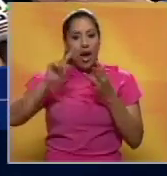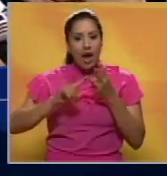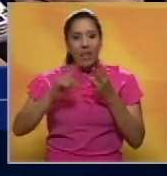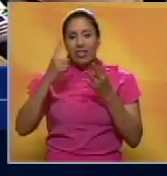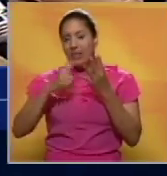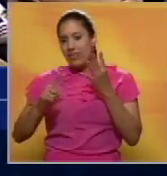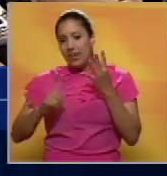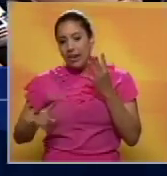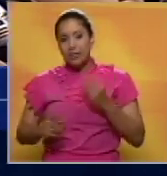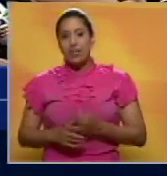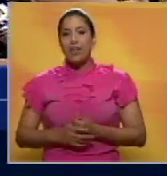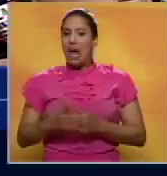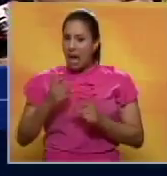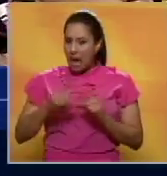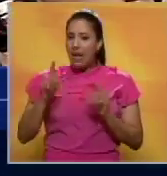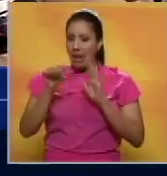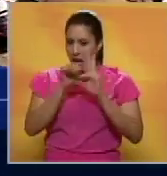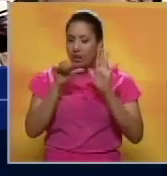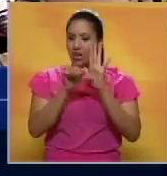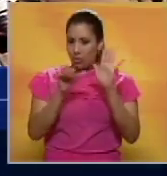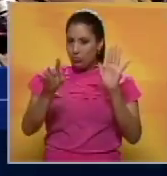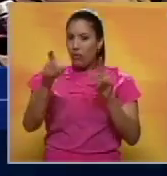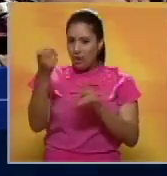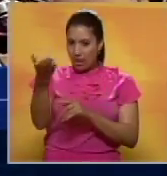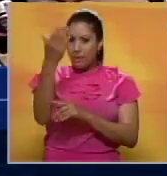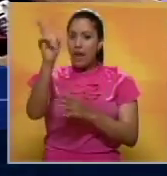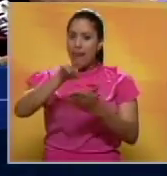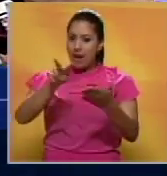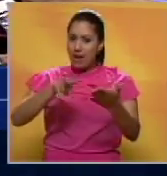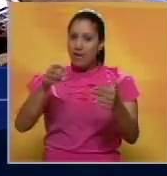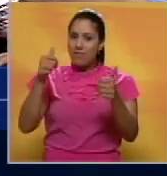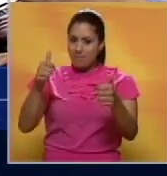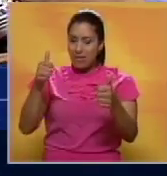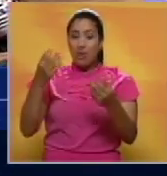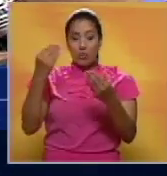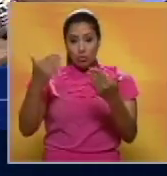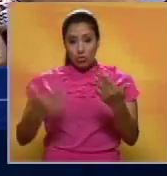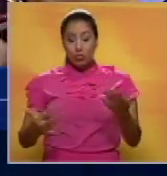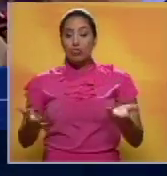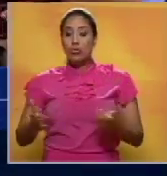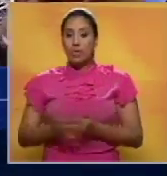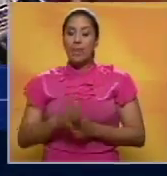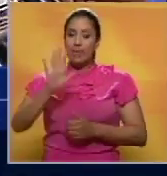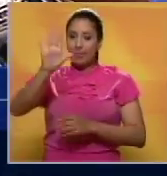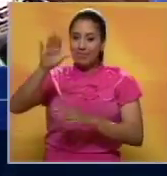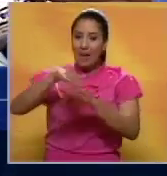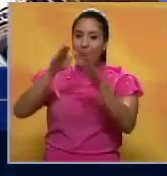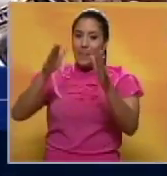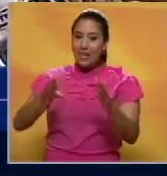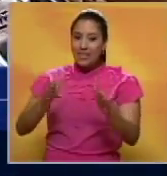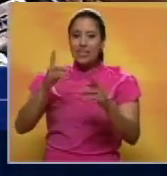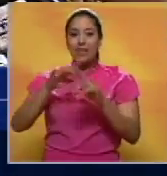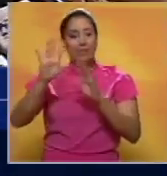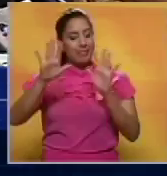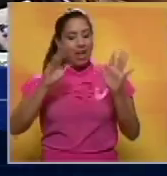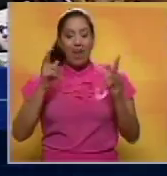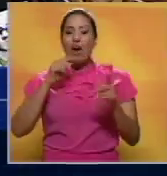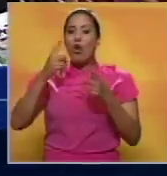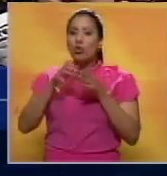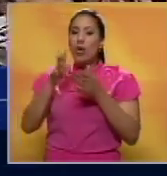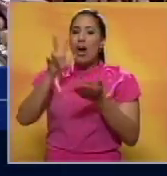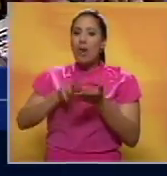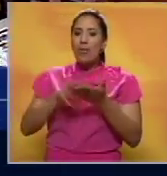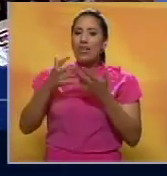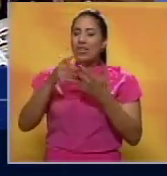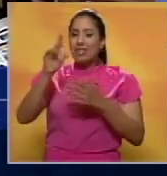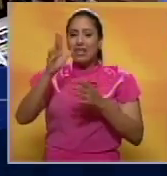los etcétera. Son varios artículos. Sería bueno que los leyeras bien, Bob. Mire, ministro, el día de ayer... Ministro, las sanciones aprobadas por el Departamento